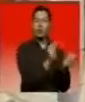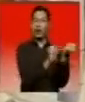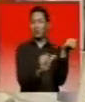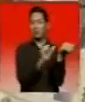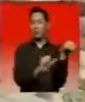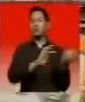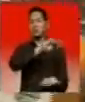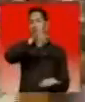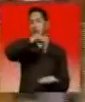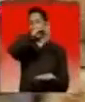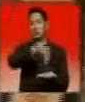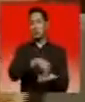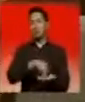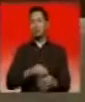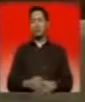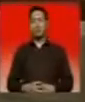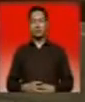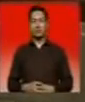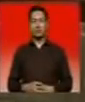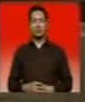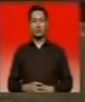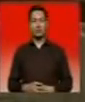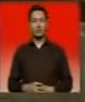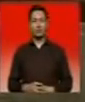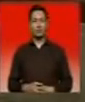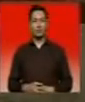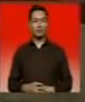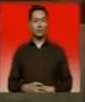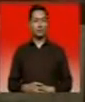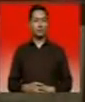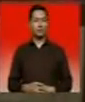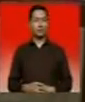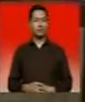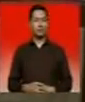de Manabí. Con imágenes de David Valdivieso, Emilio Zamora, Gama Noticias.